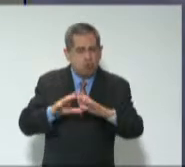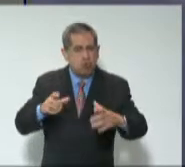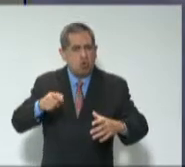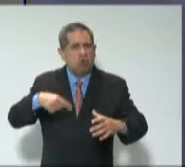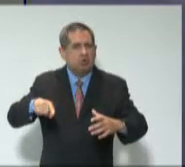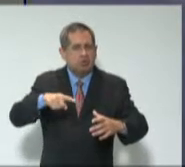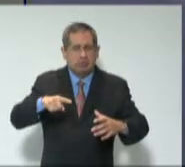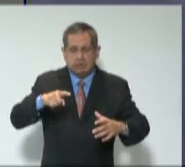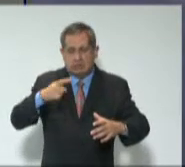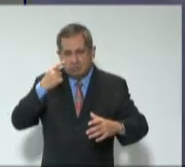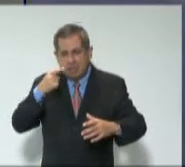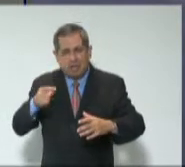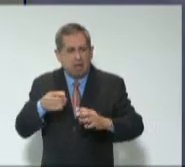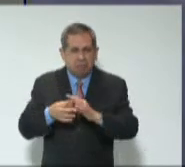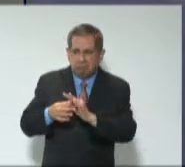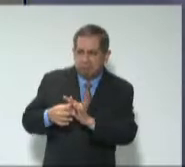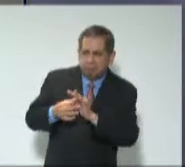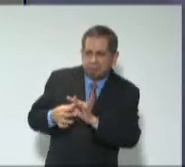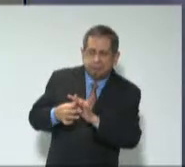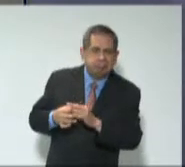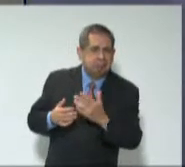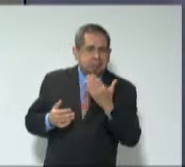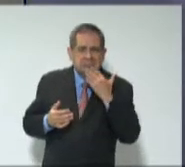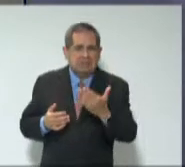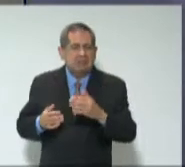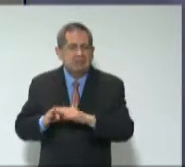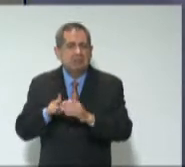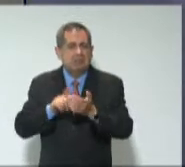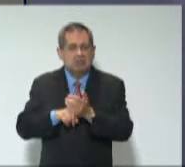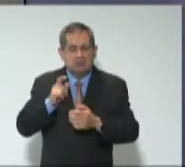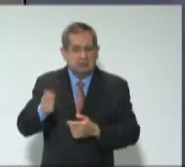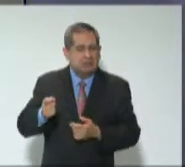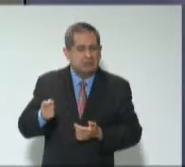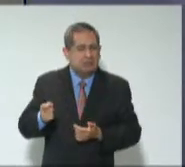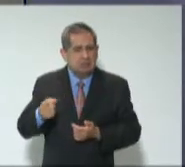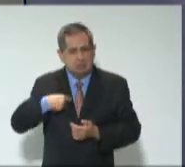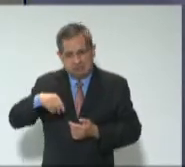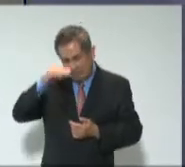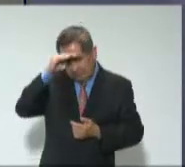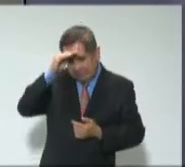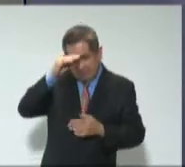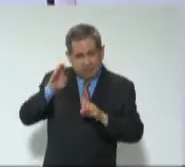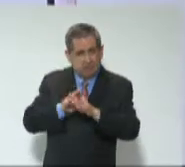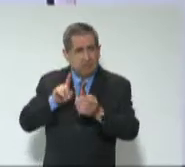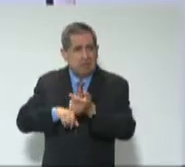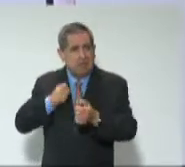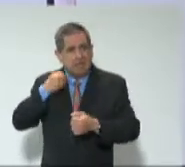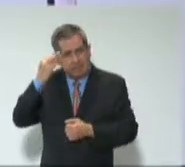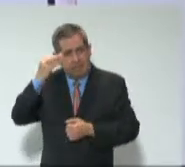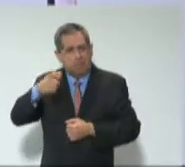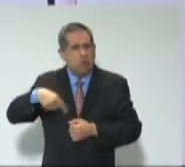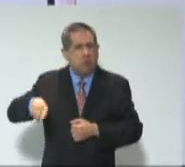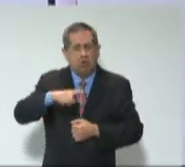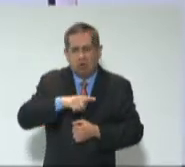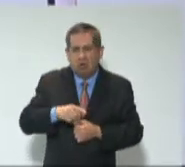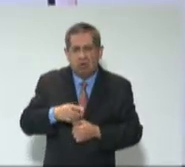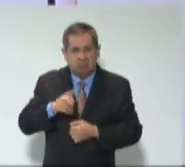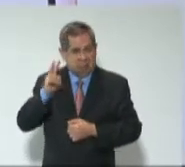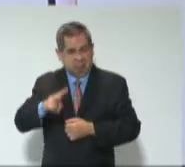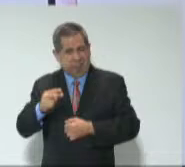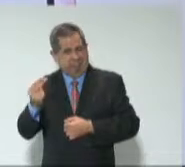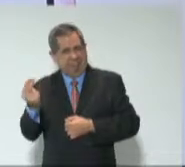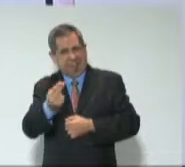una colaboración que mucho eh consideramos en esta época en que es muy